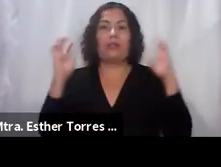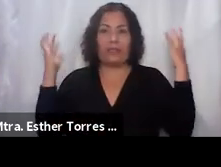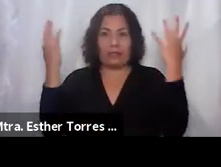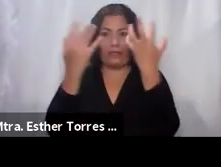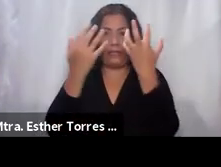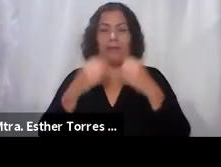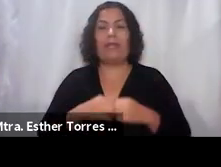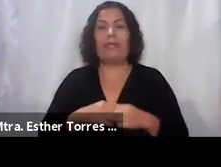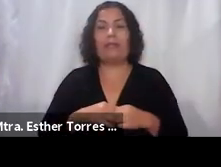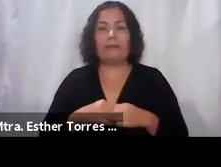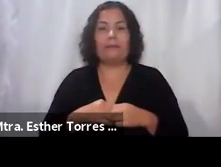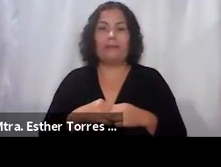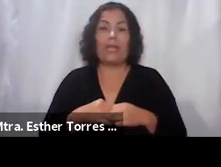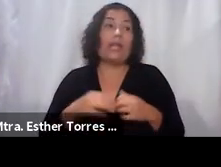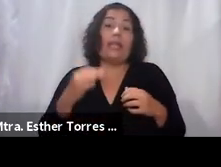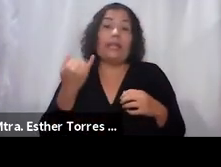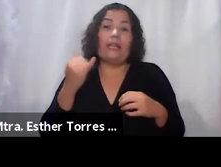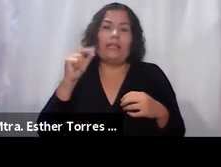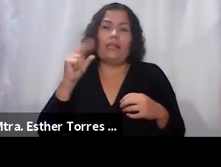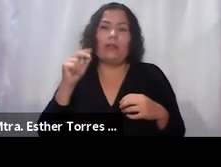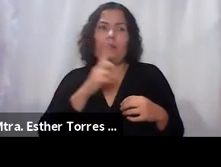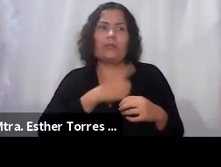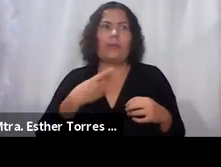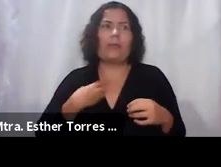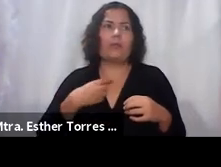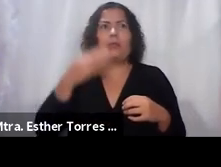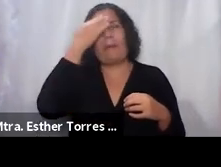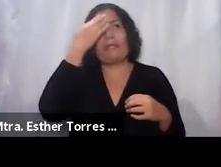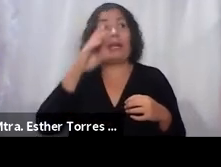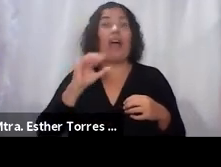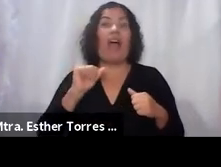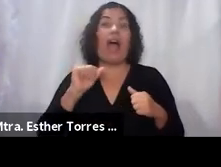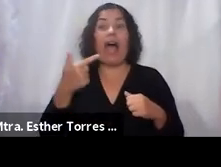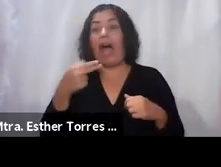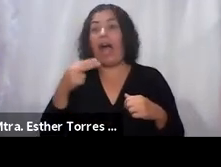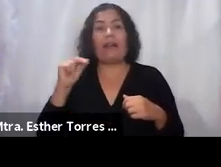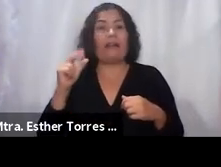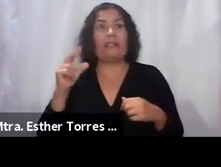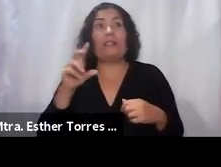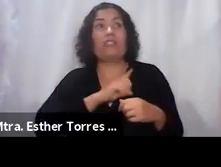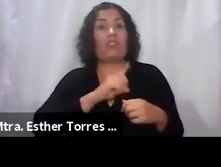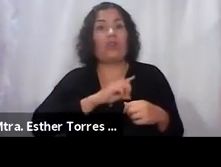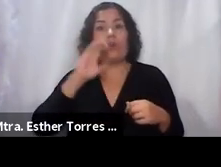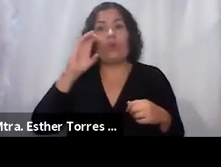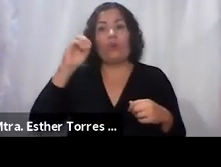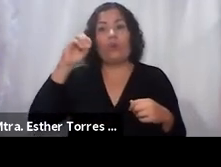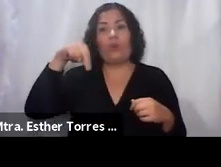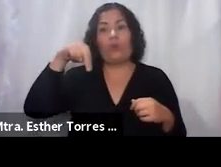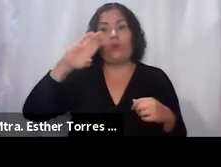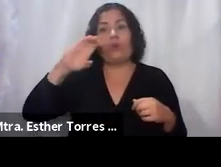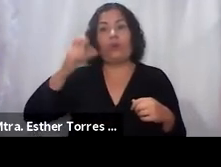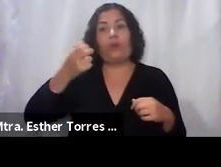espacio público. Entonces, no nos quedemos con la idea de que tenemos que hacer banquetas con concreto, no, o